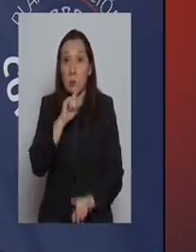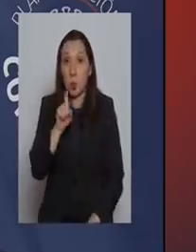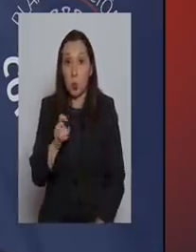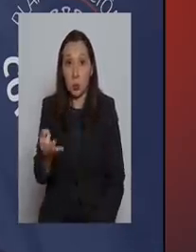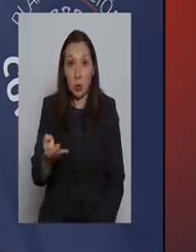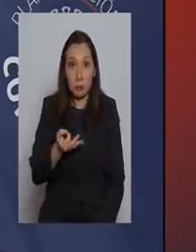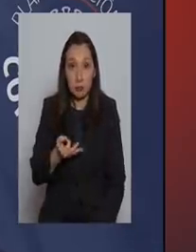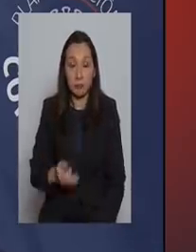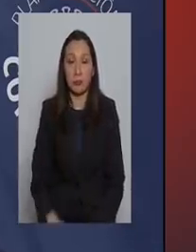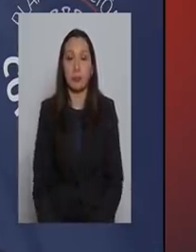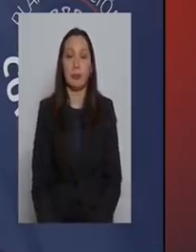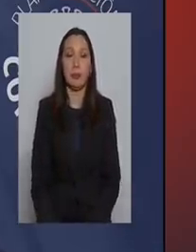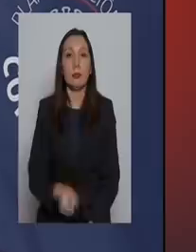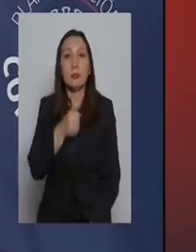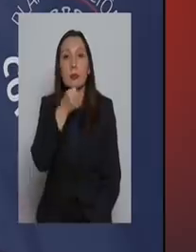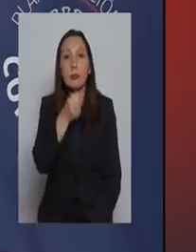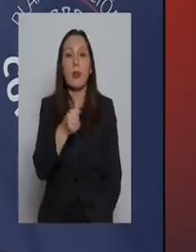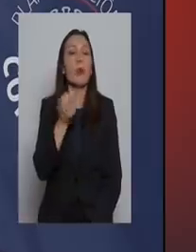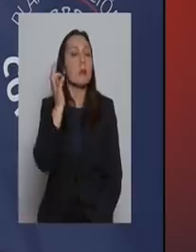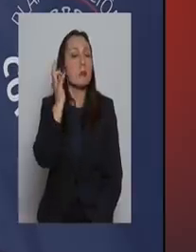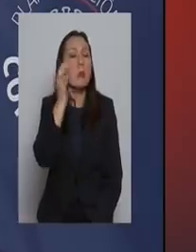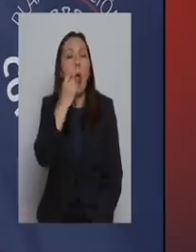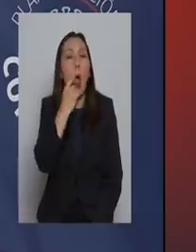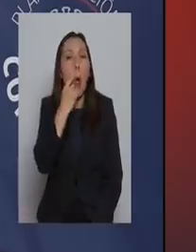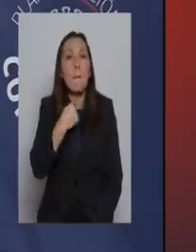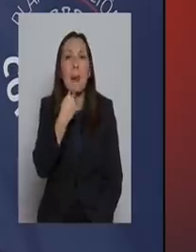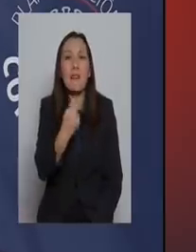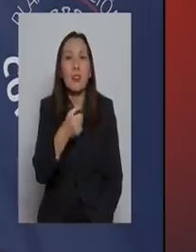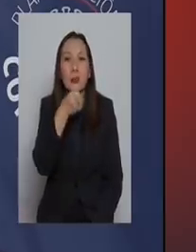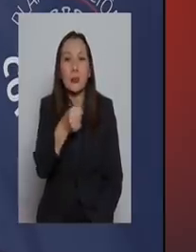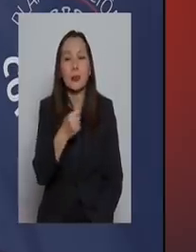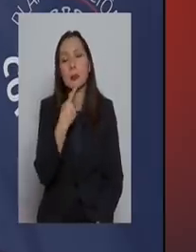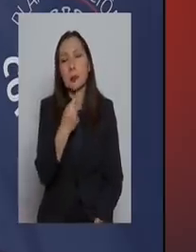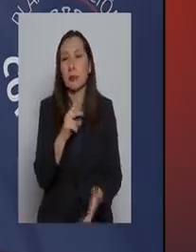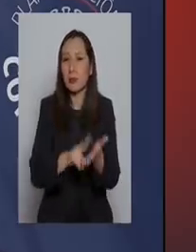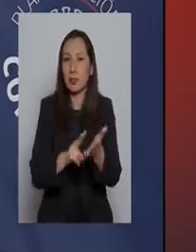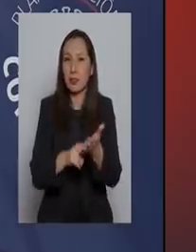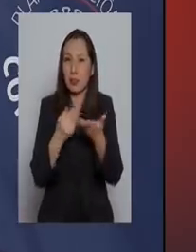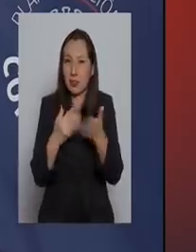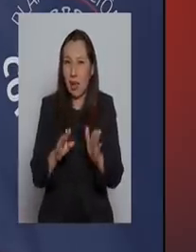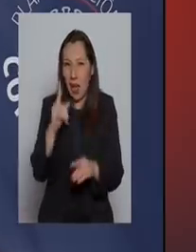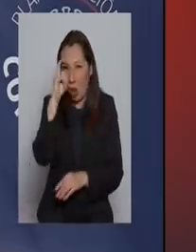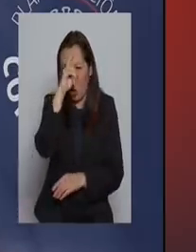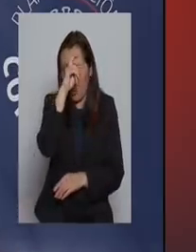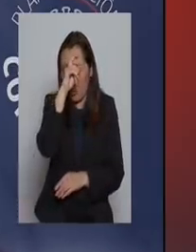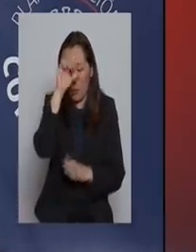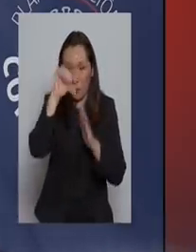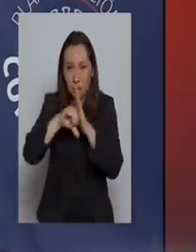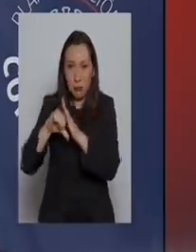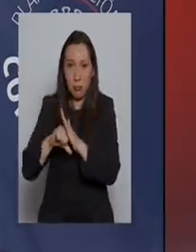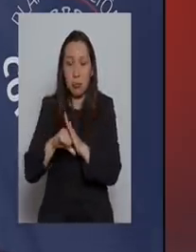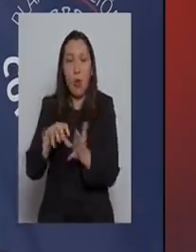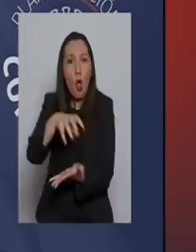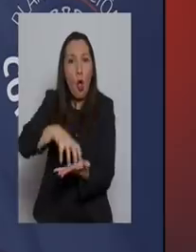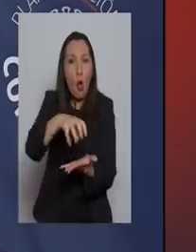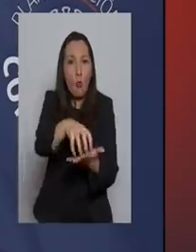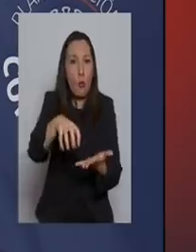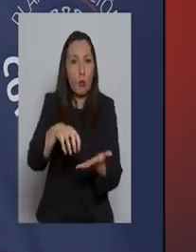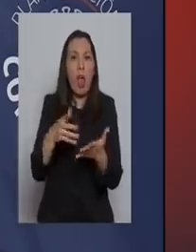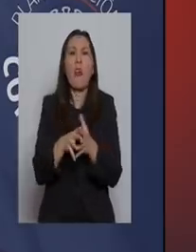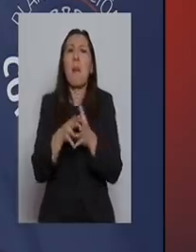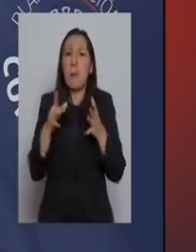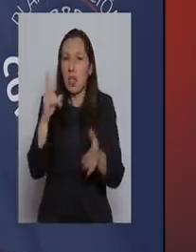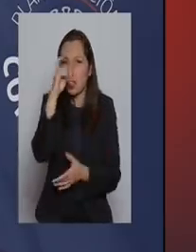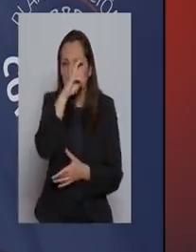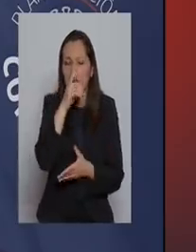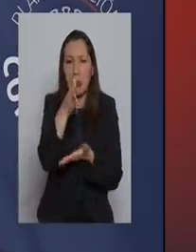pregunta? Ministro, ¿cómo está? Buenos días. Preguntarle, la verdad, si ya era complicado el tema de las cuarentenas por comuna, se hace un poco más